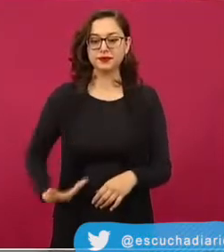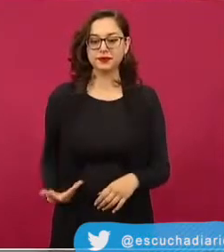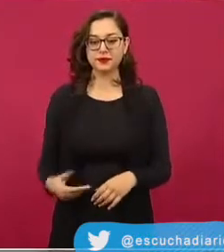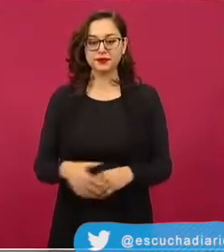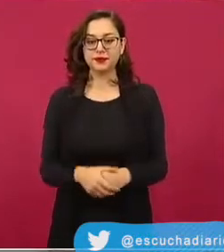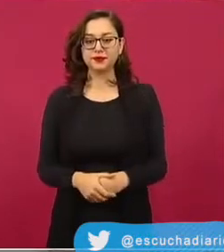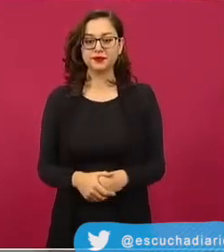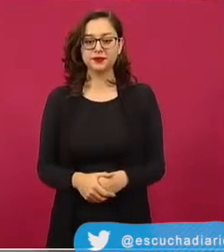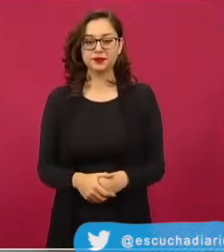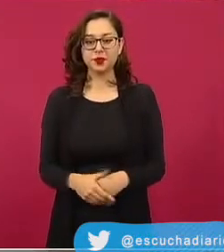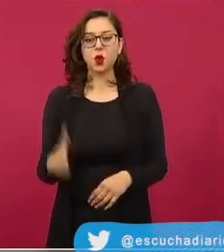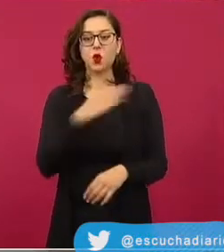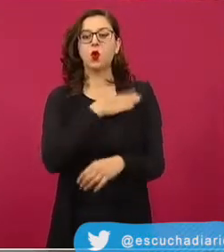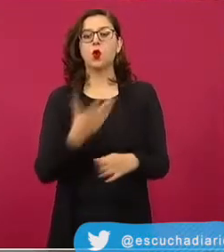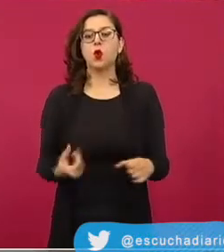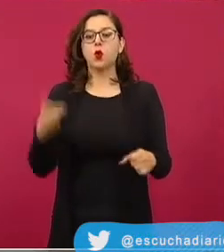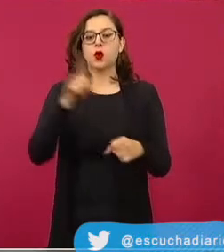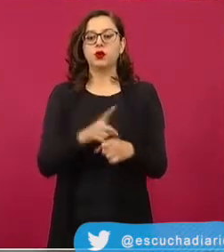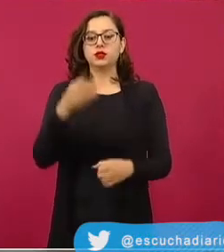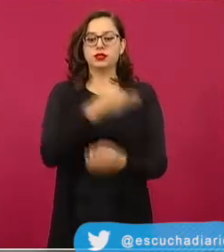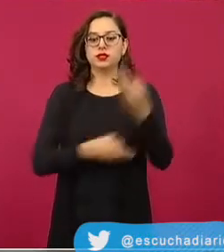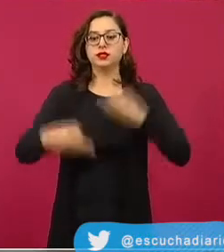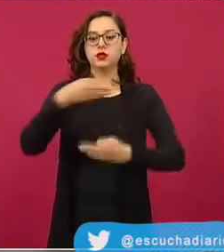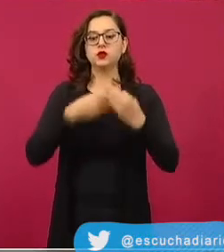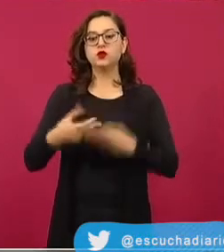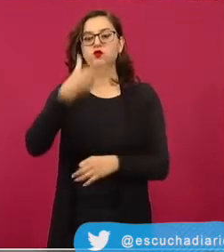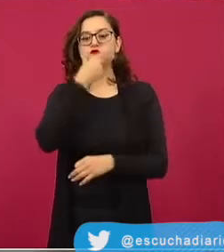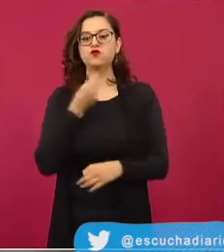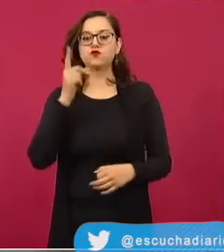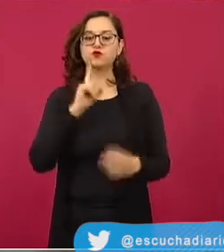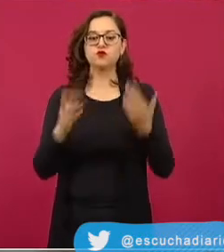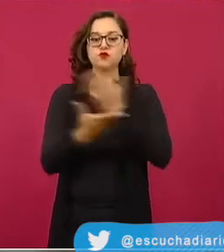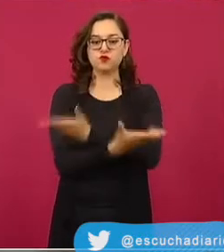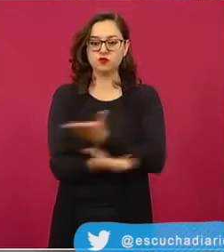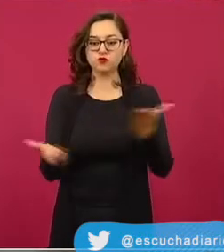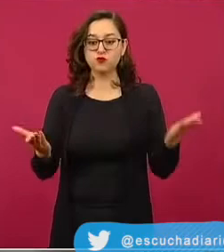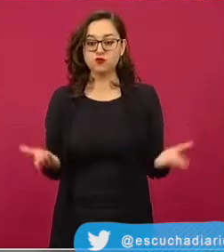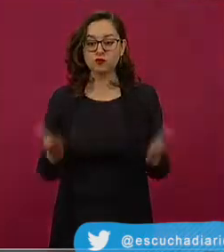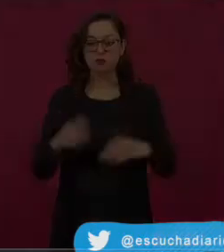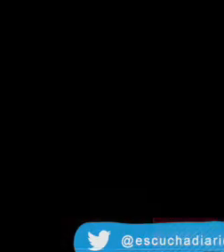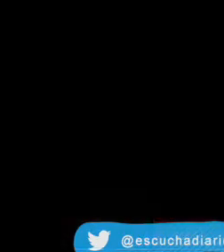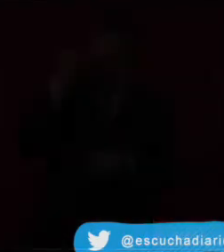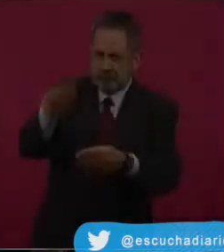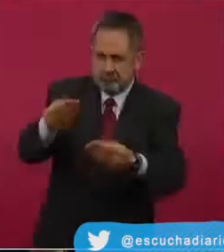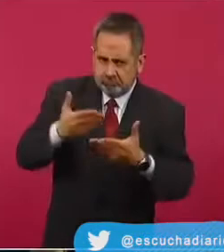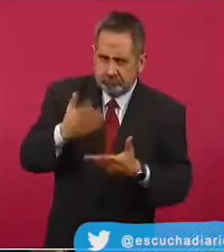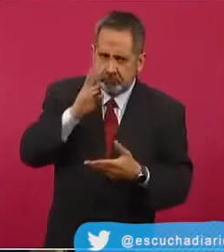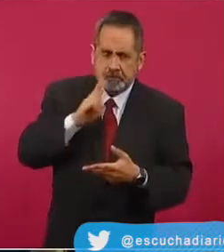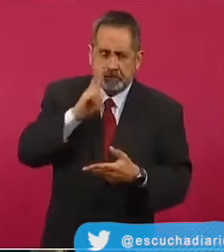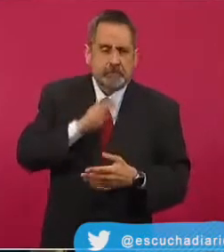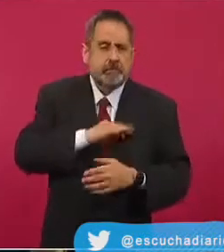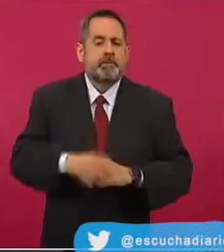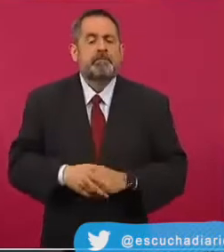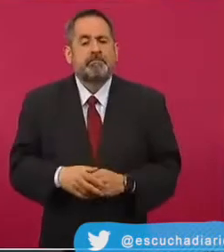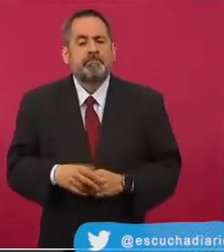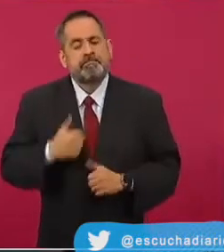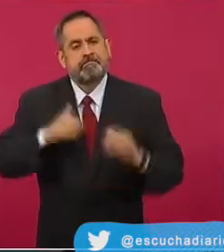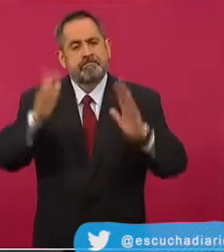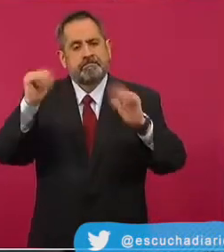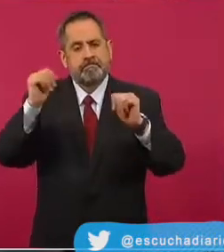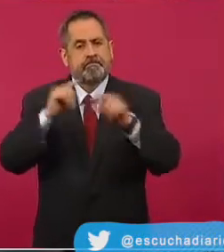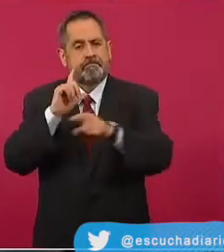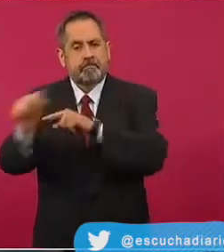ha fijado su posición y la de mexico a favor de la libertad de expresión ya nos vamos